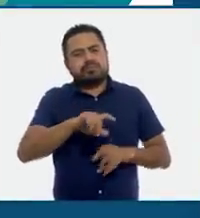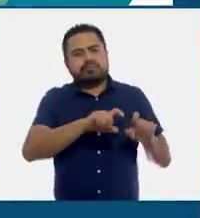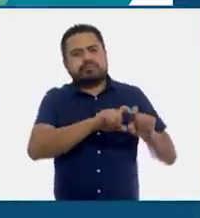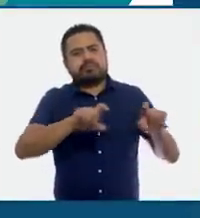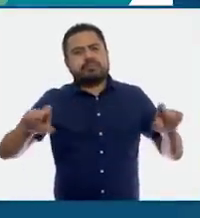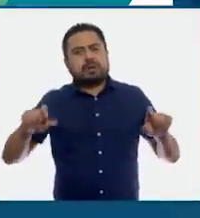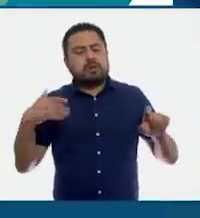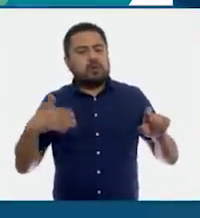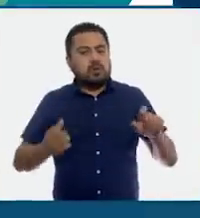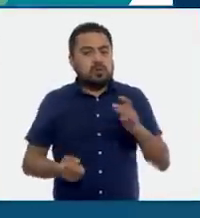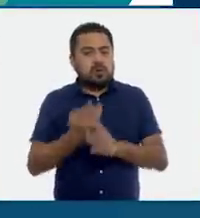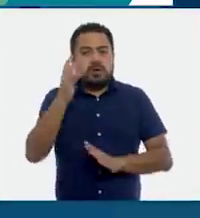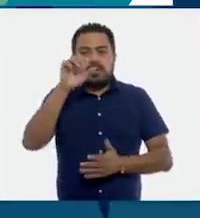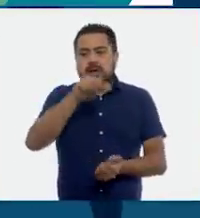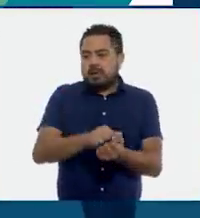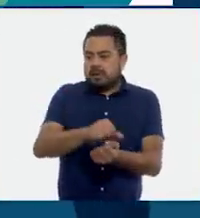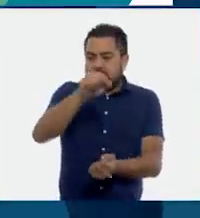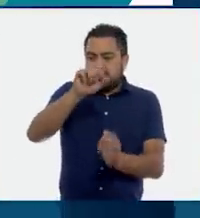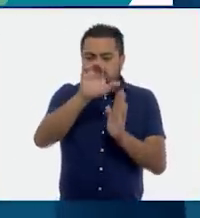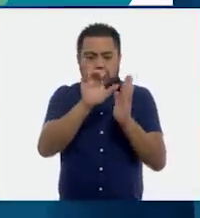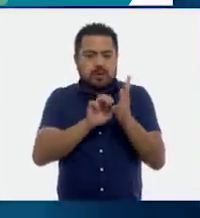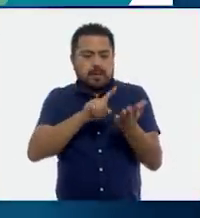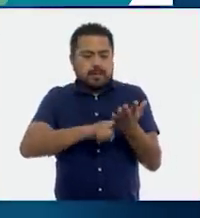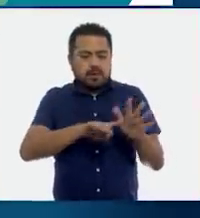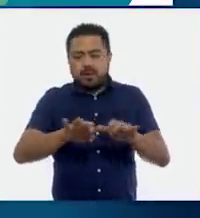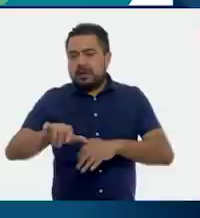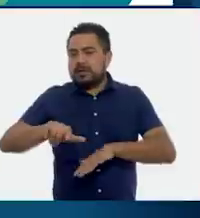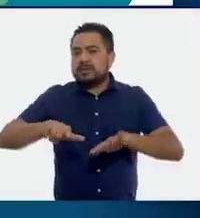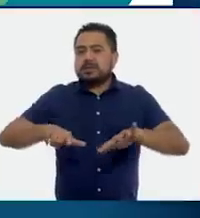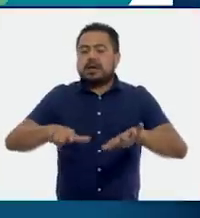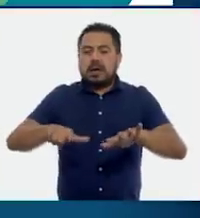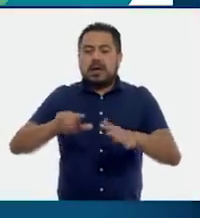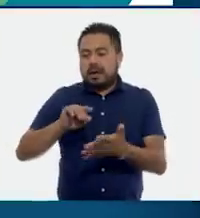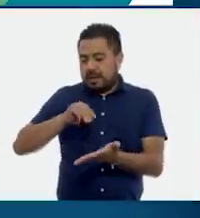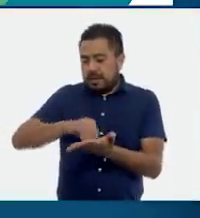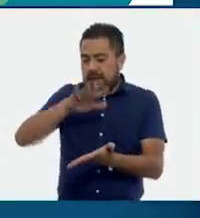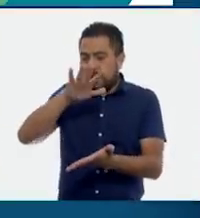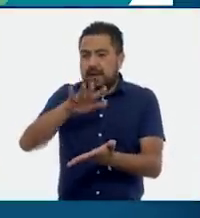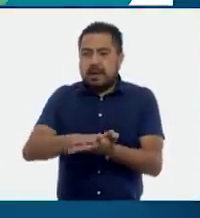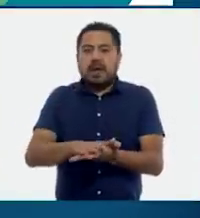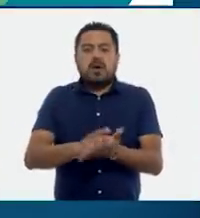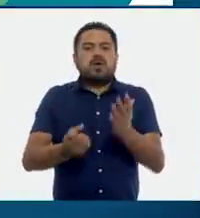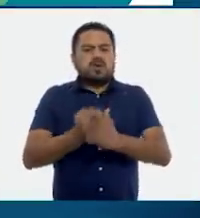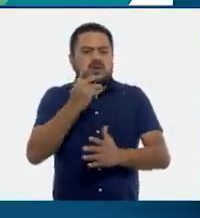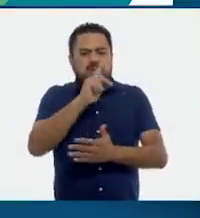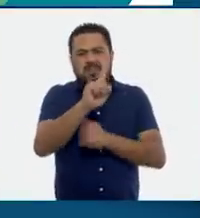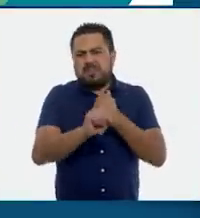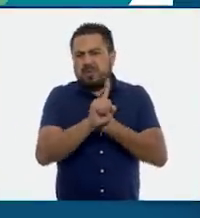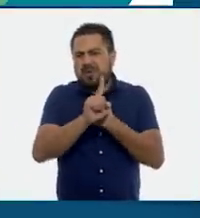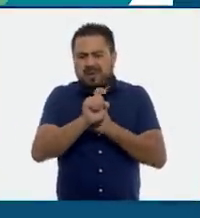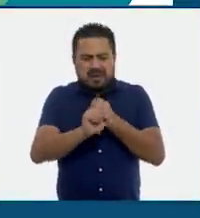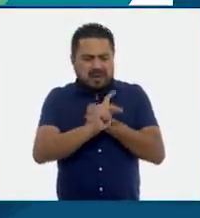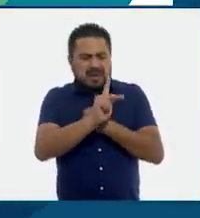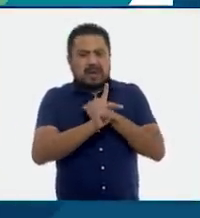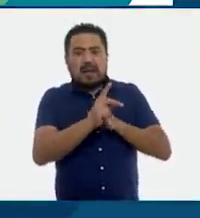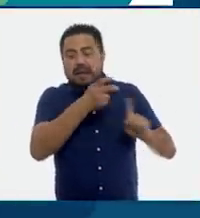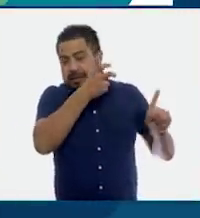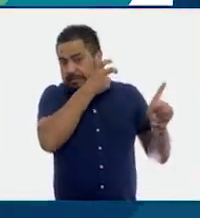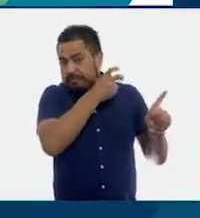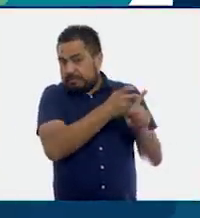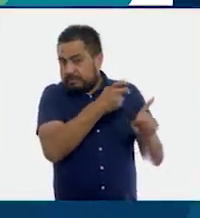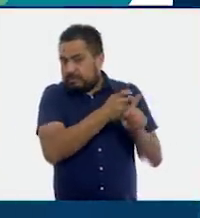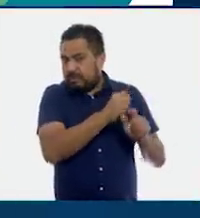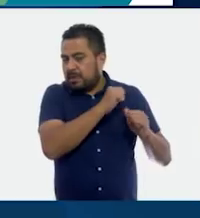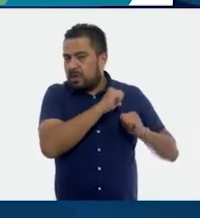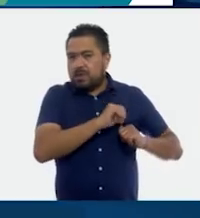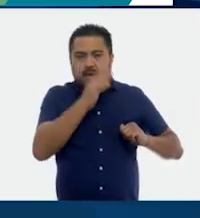promulgación de una nueva Constitución, en 1917, que planteó soluciones a muchos de los problemas del país. Y ese fue